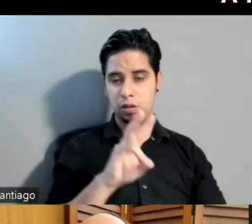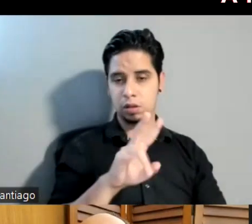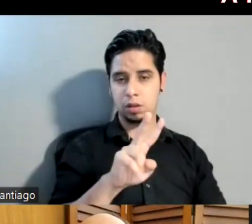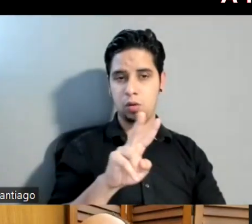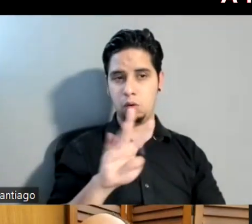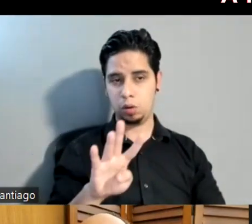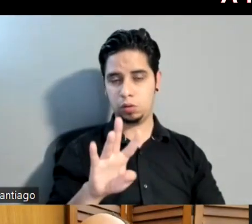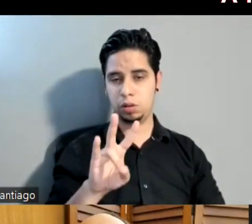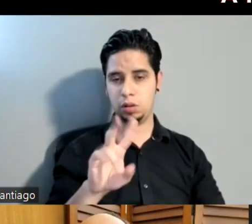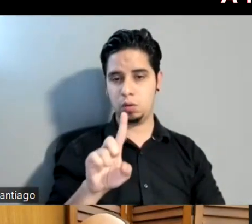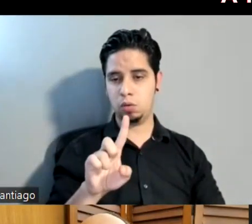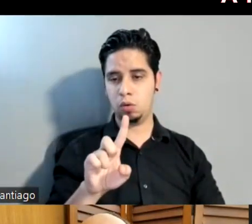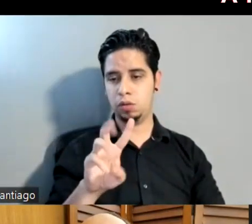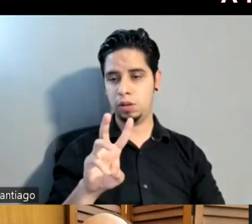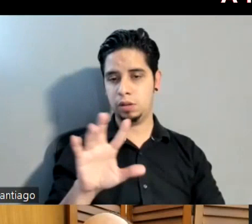724-7165 o